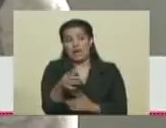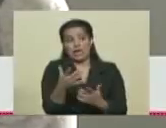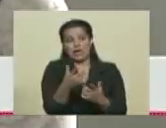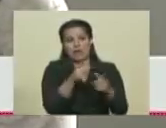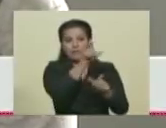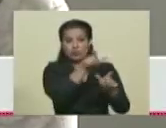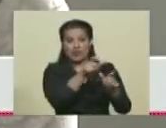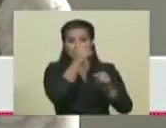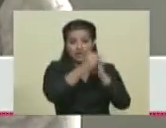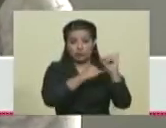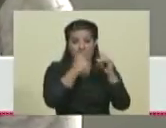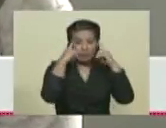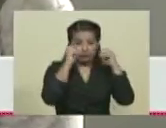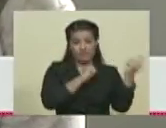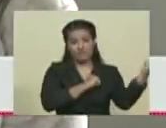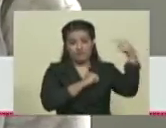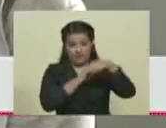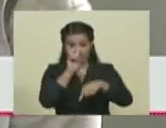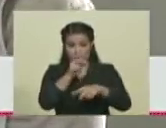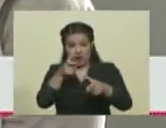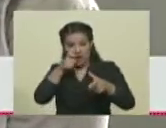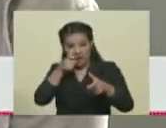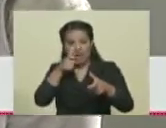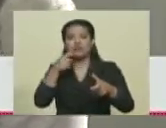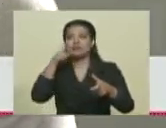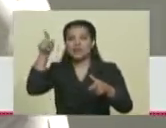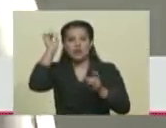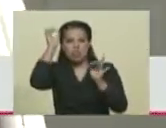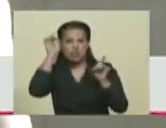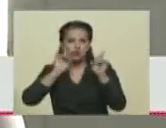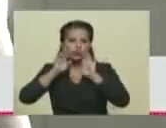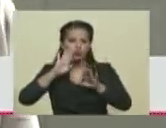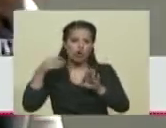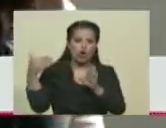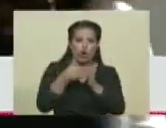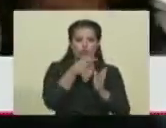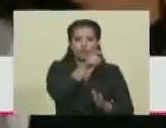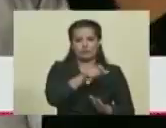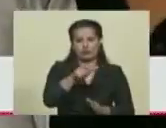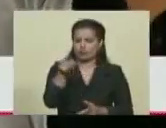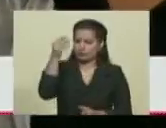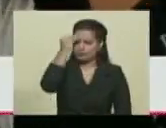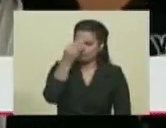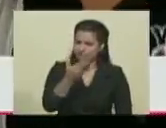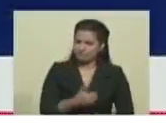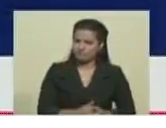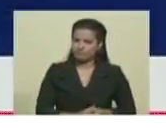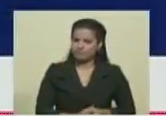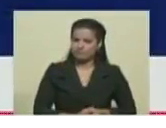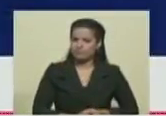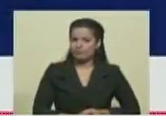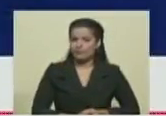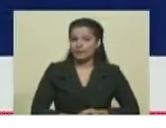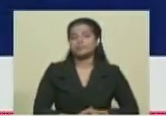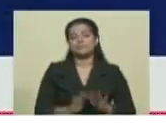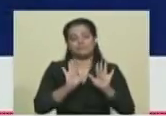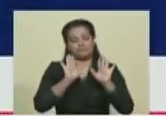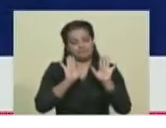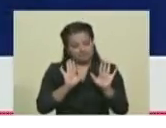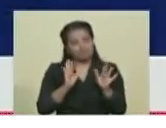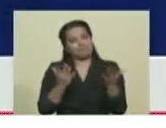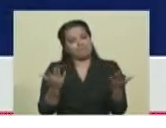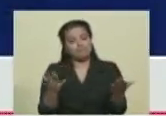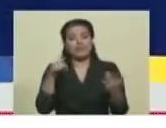acompañantes internacionales que se encuentran en este momento en el país. Sí, bueno, nunca antes se había visto en un evento electoral